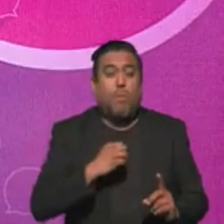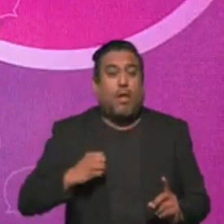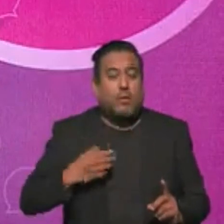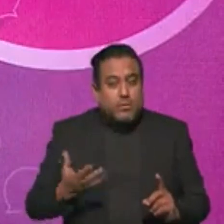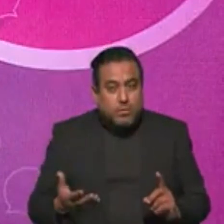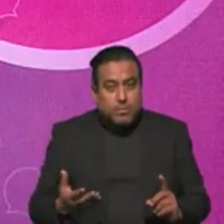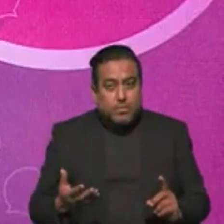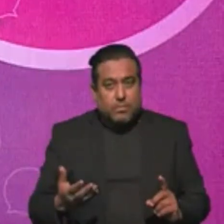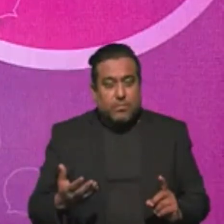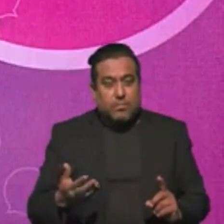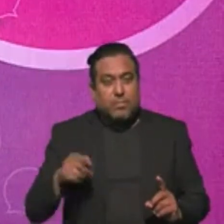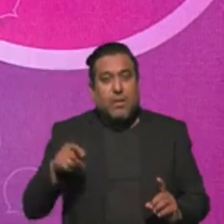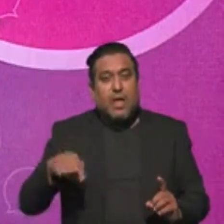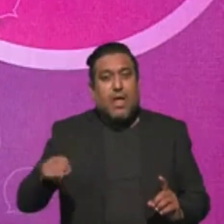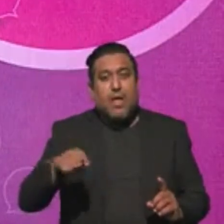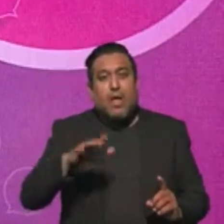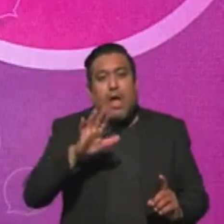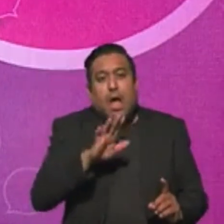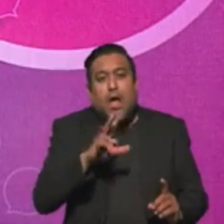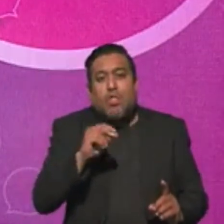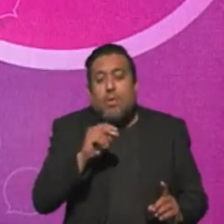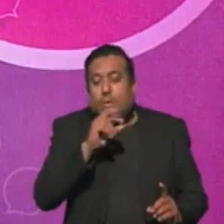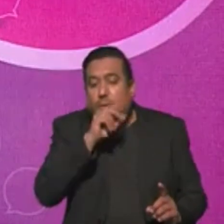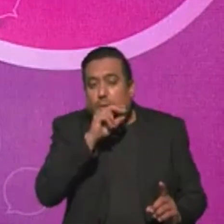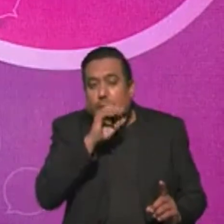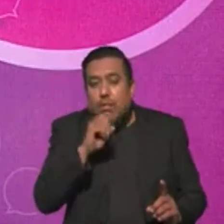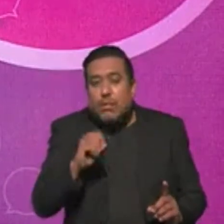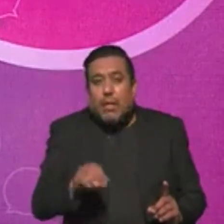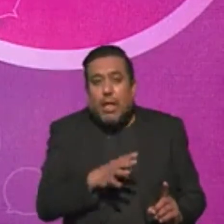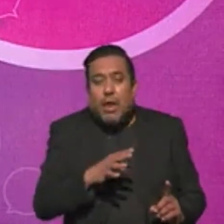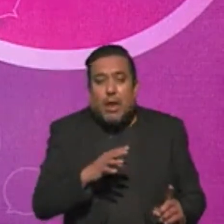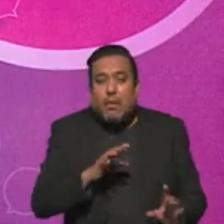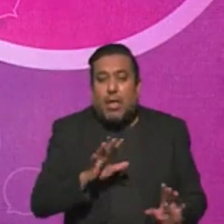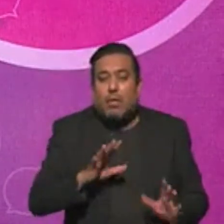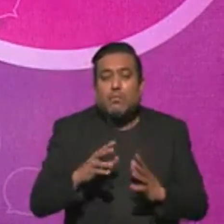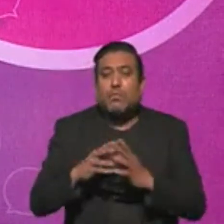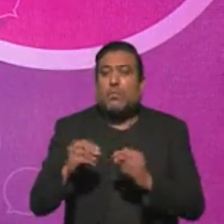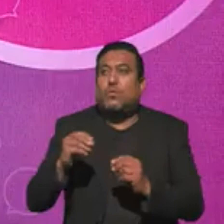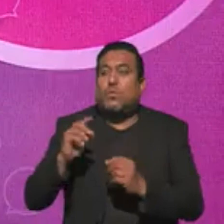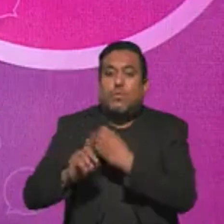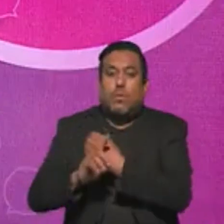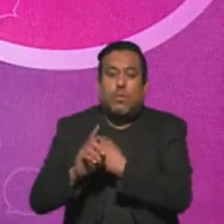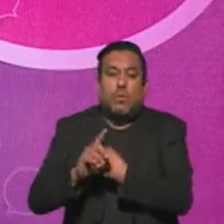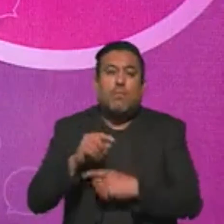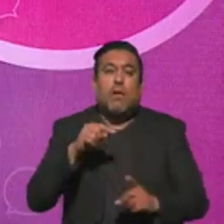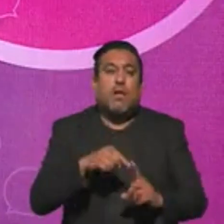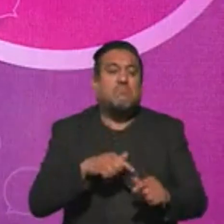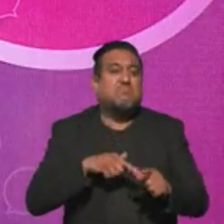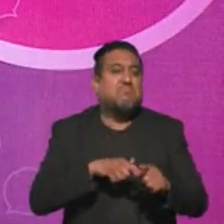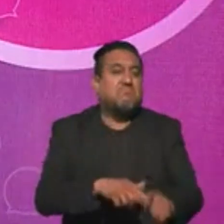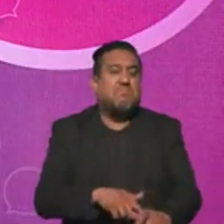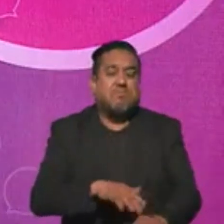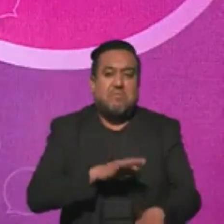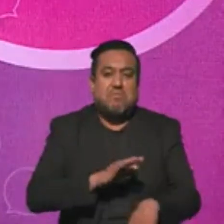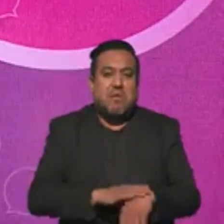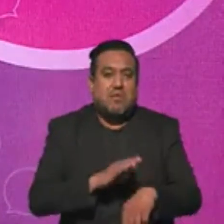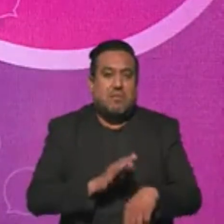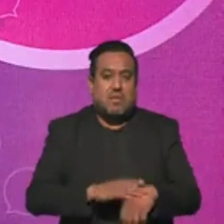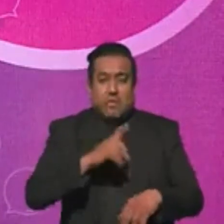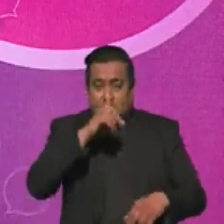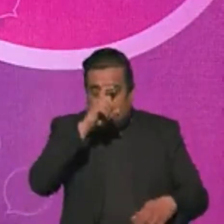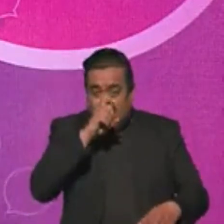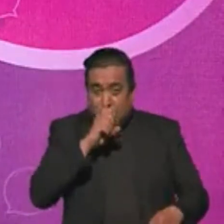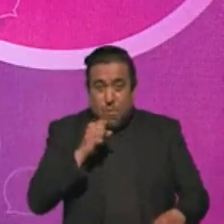caso se les olvidó el problema y las dejaron que siga produciendo malos